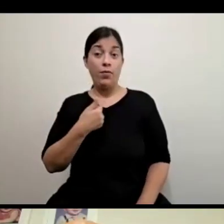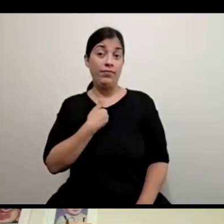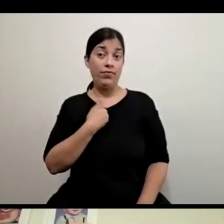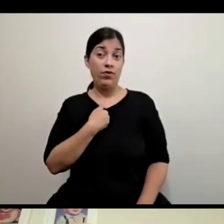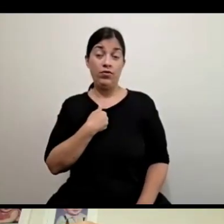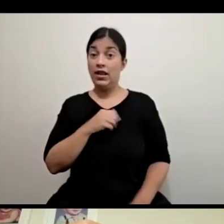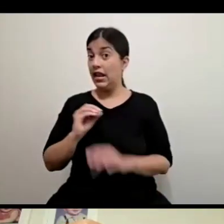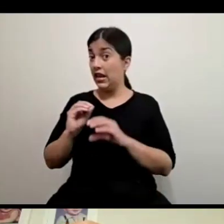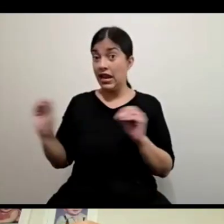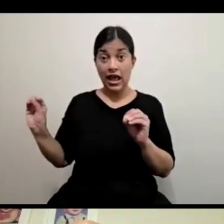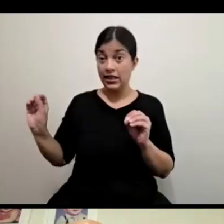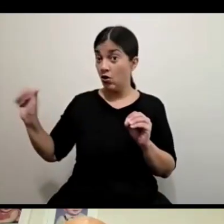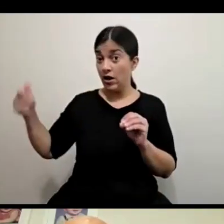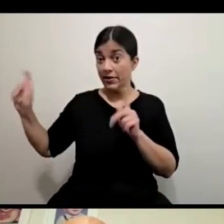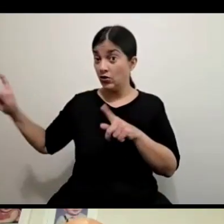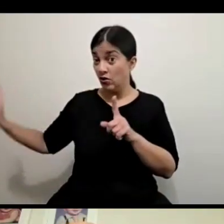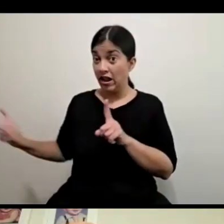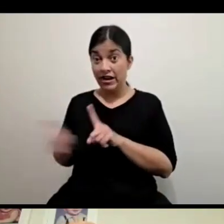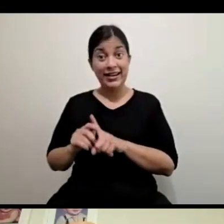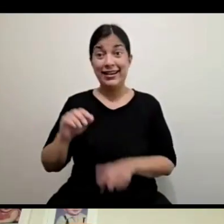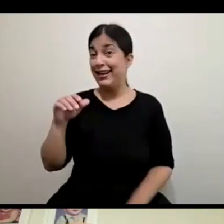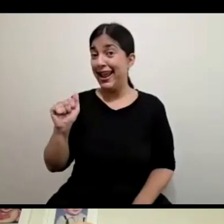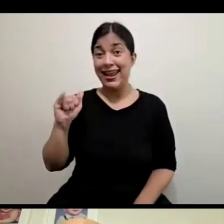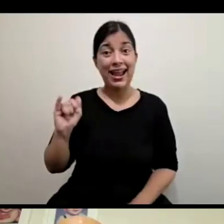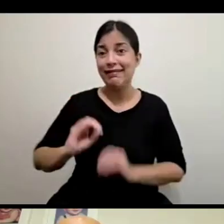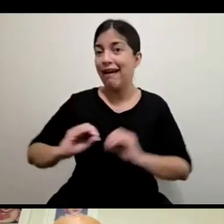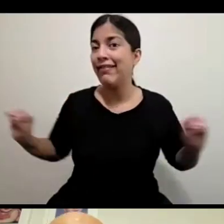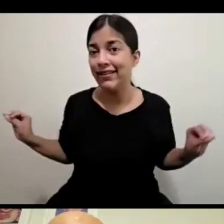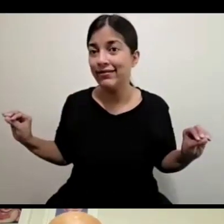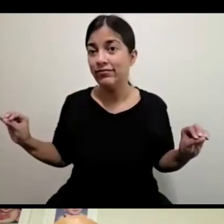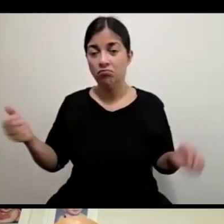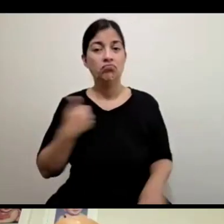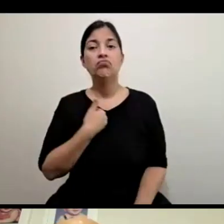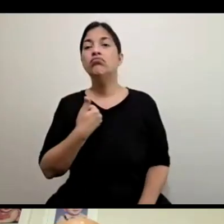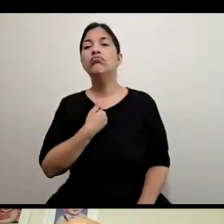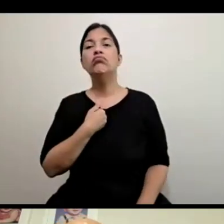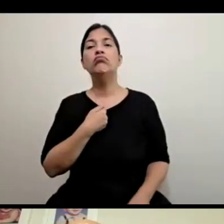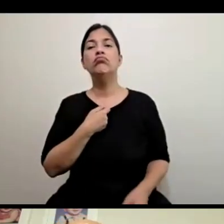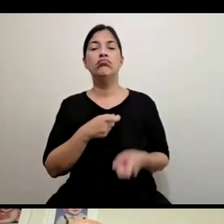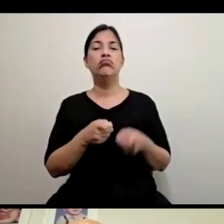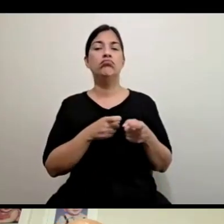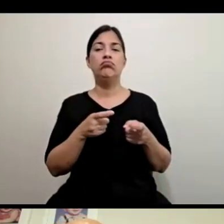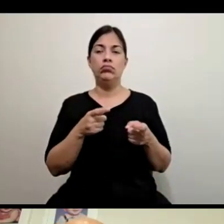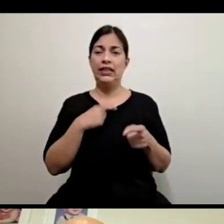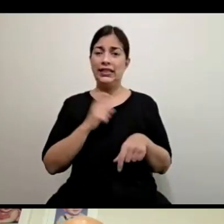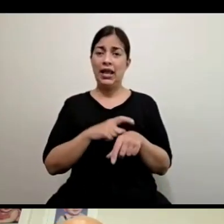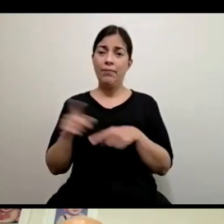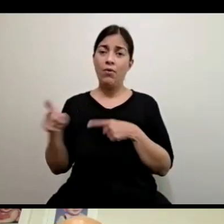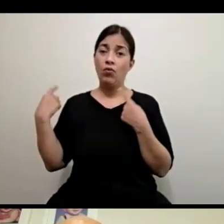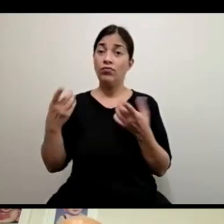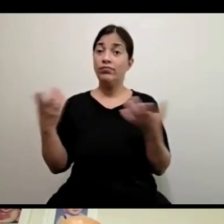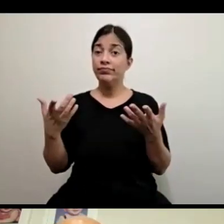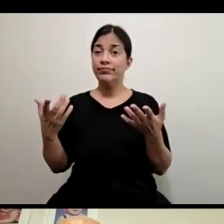más ha intervenido ahí, ni AI ni nadie. ¿Entienden? Así que yo lo que he podido hacer en todo este tiempo ha sido armar